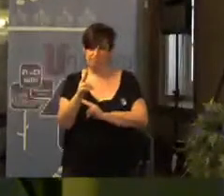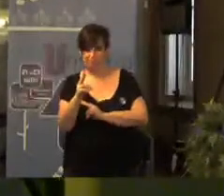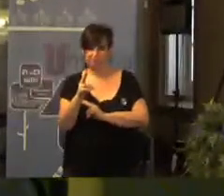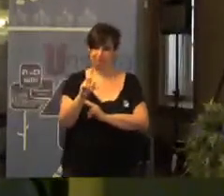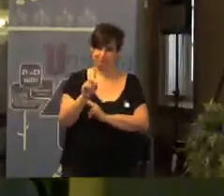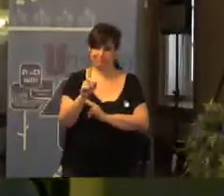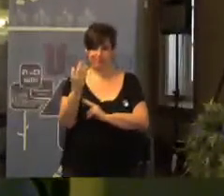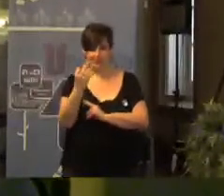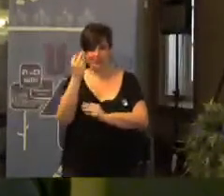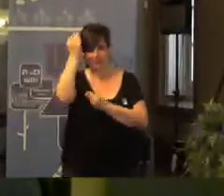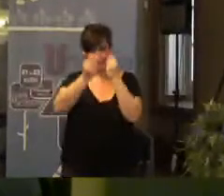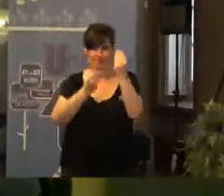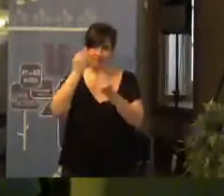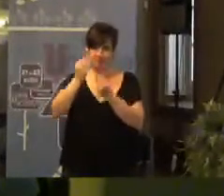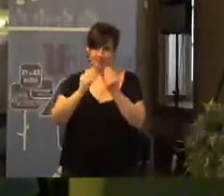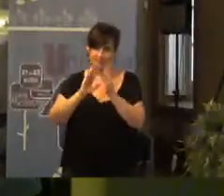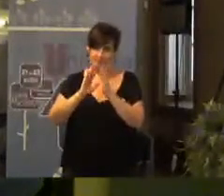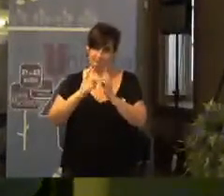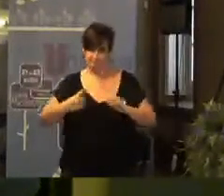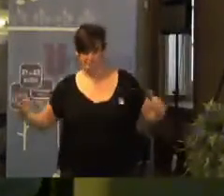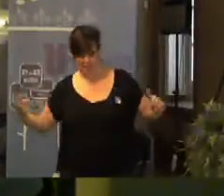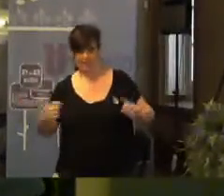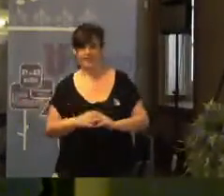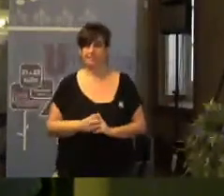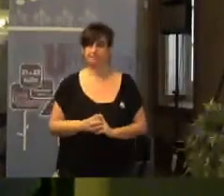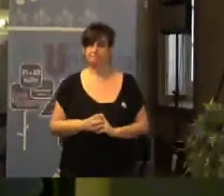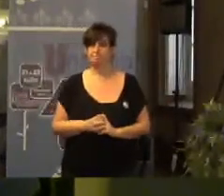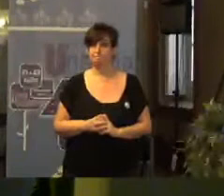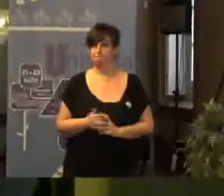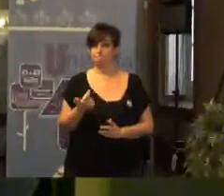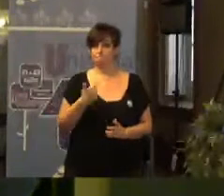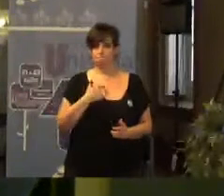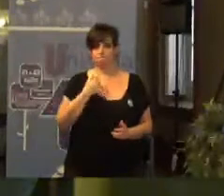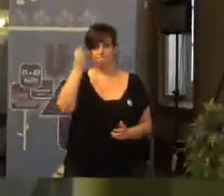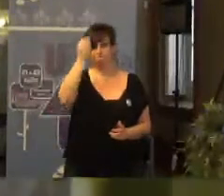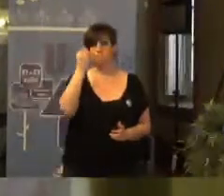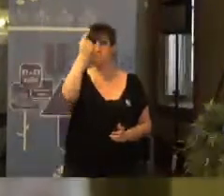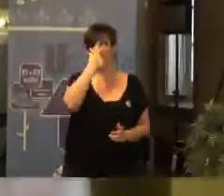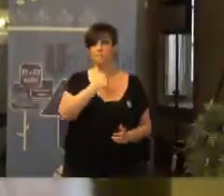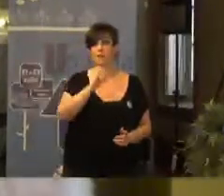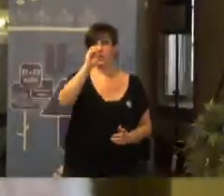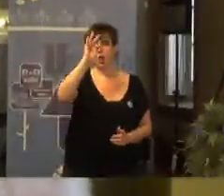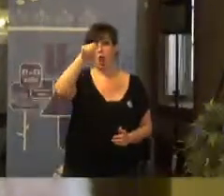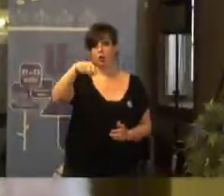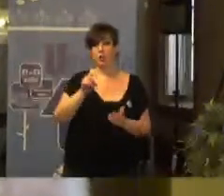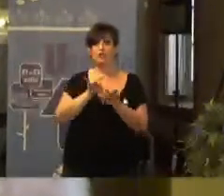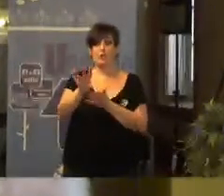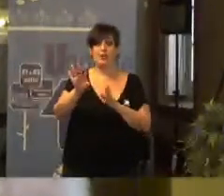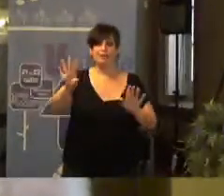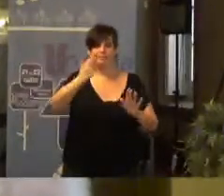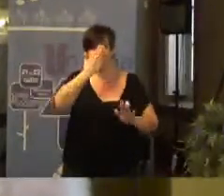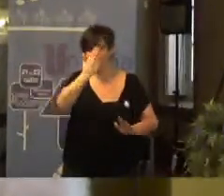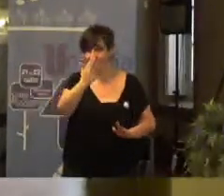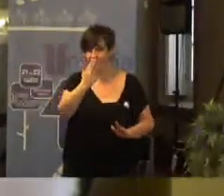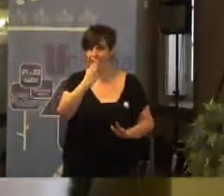caída. Evidentemente, é moito máis fácil e cómodo para min decir que OTAN fora. Pero, sinceramente, creo